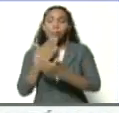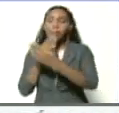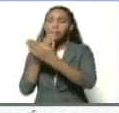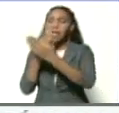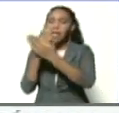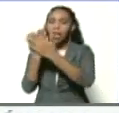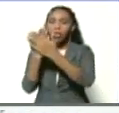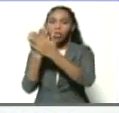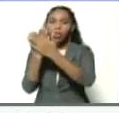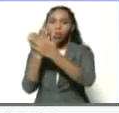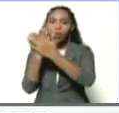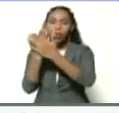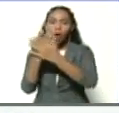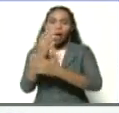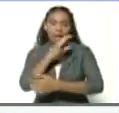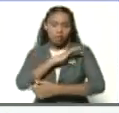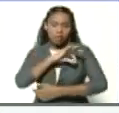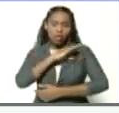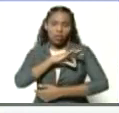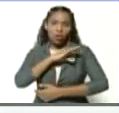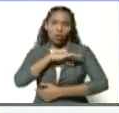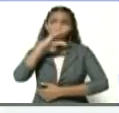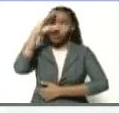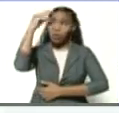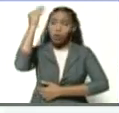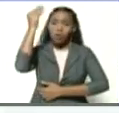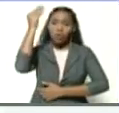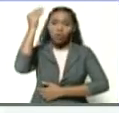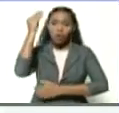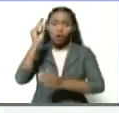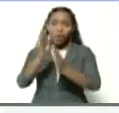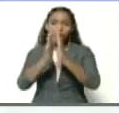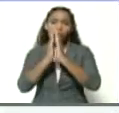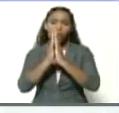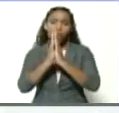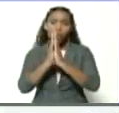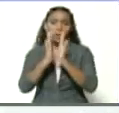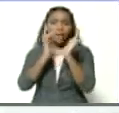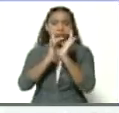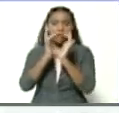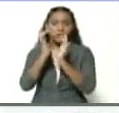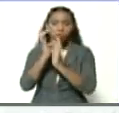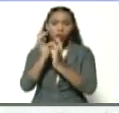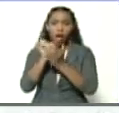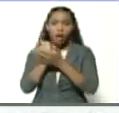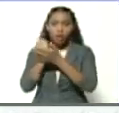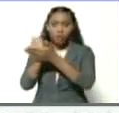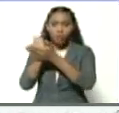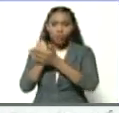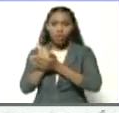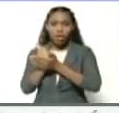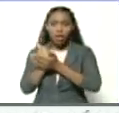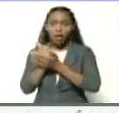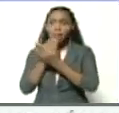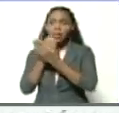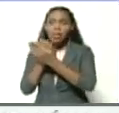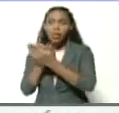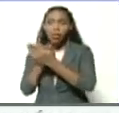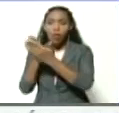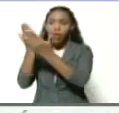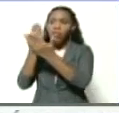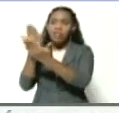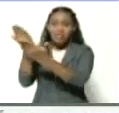pidiéndole a nuestro Señor, por intermedio del Nazareno de San Pablo, que traiga